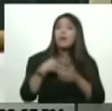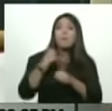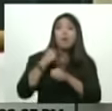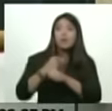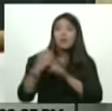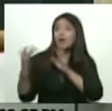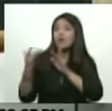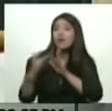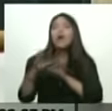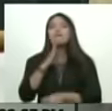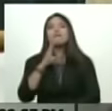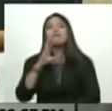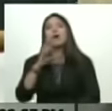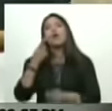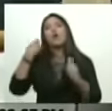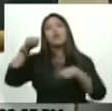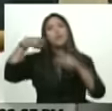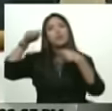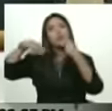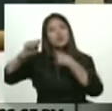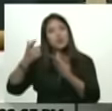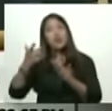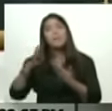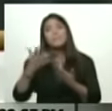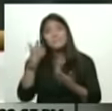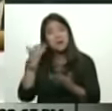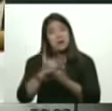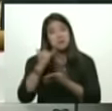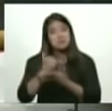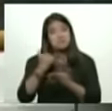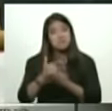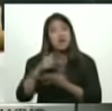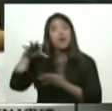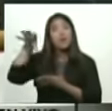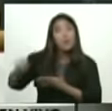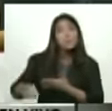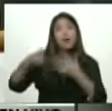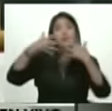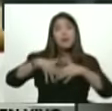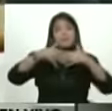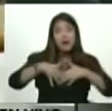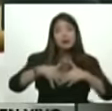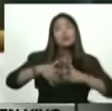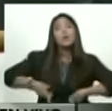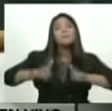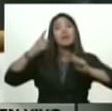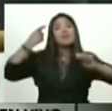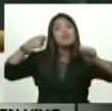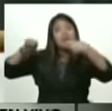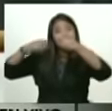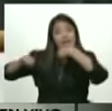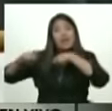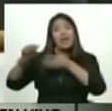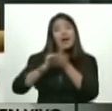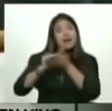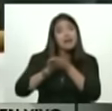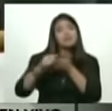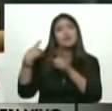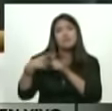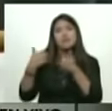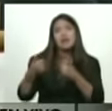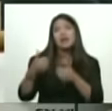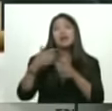con la gente de Bancoex, el Banco de Exportación, para probar una maquinaria que nos va a permitir exportar un producto de calidad y todo basado